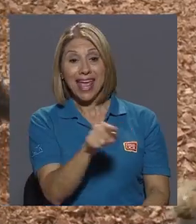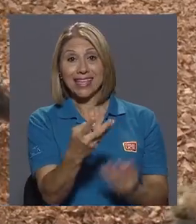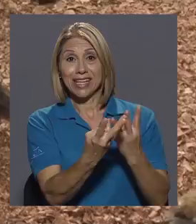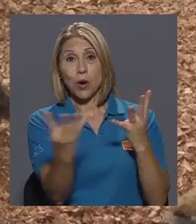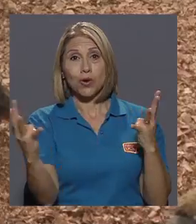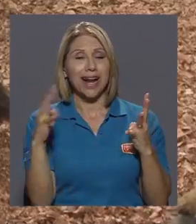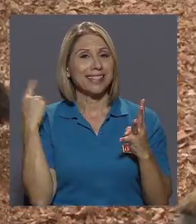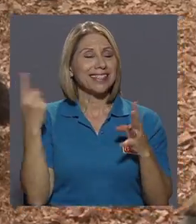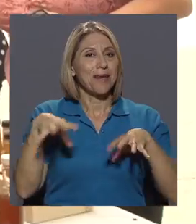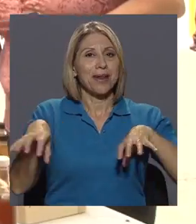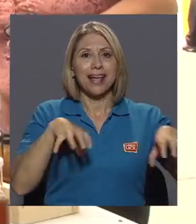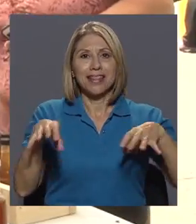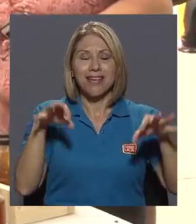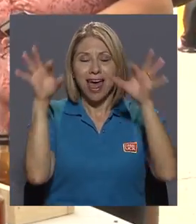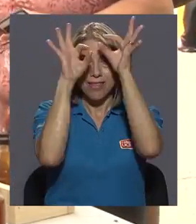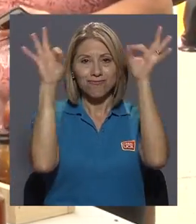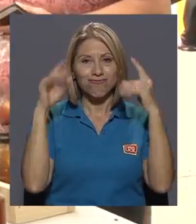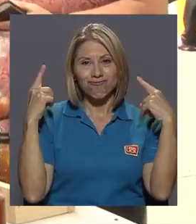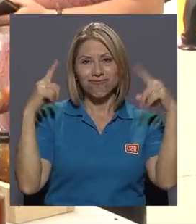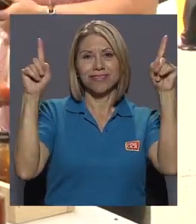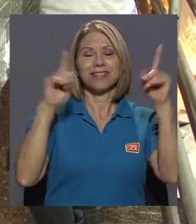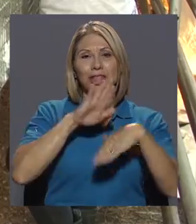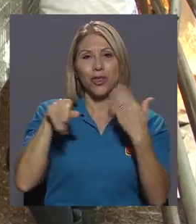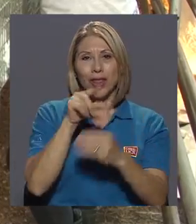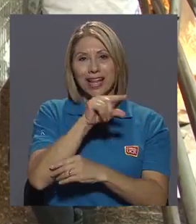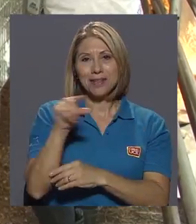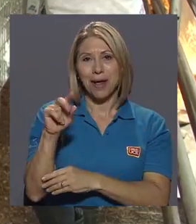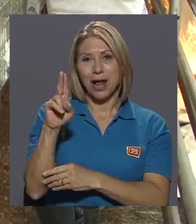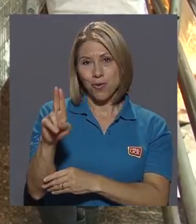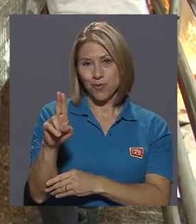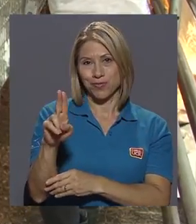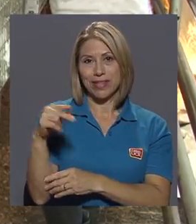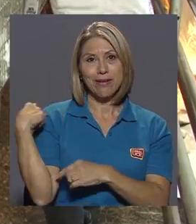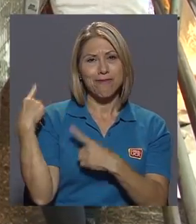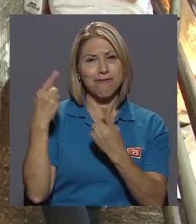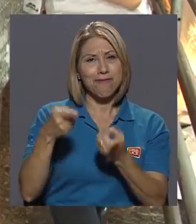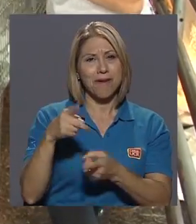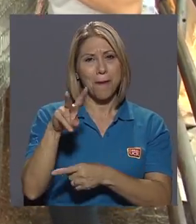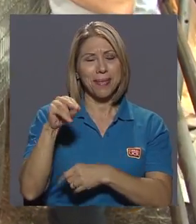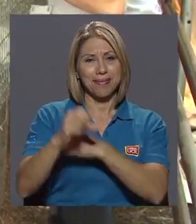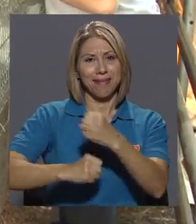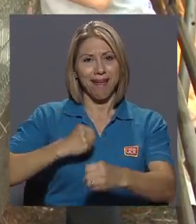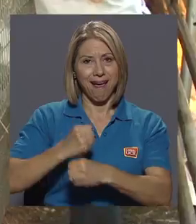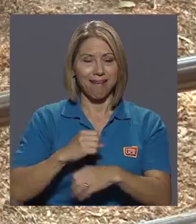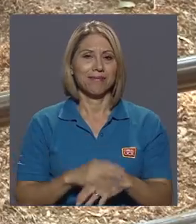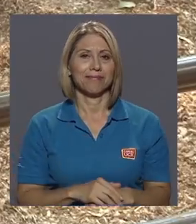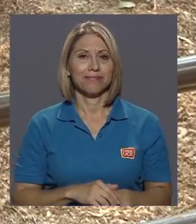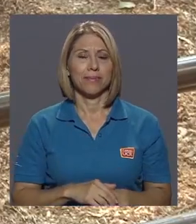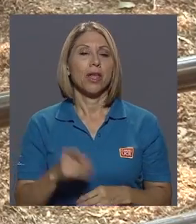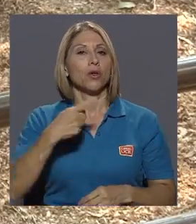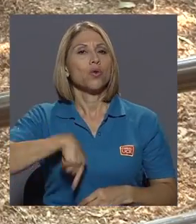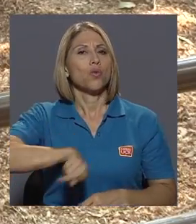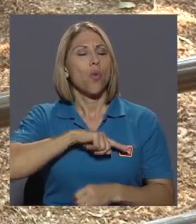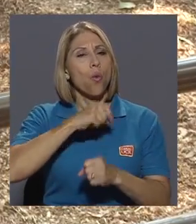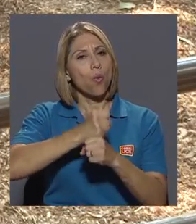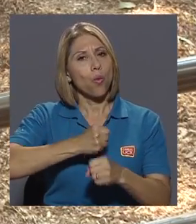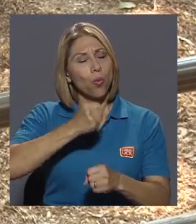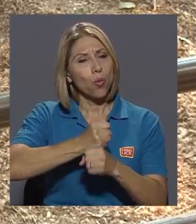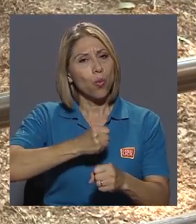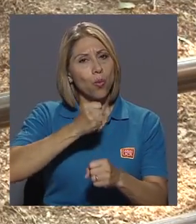escuela todas las semanas U y tiene alrededor de 20 años de organizarse. Nosotros trabajamos